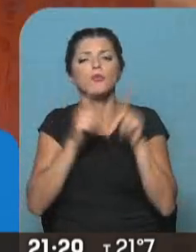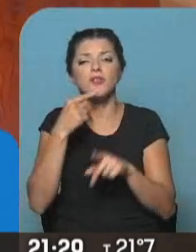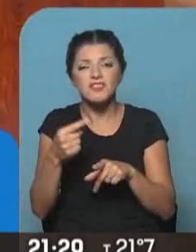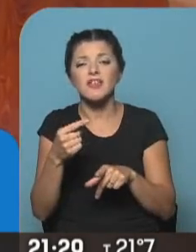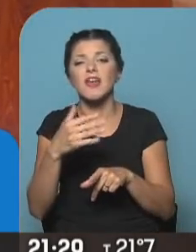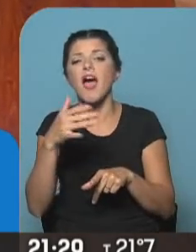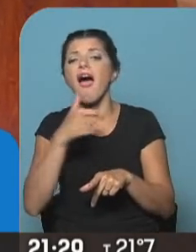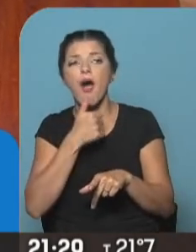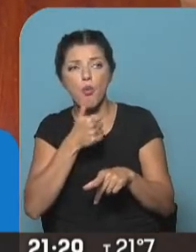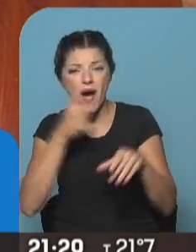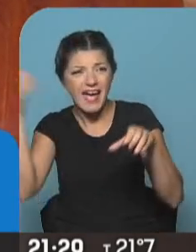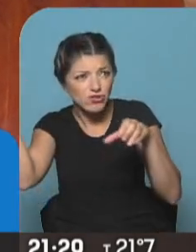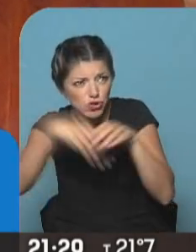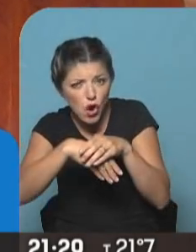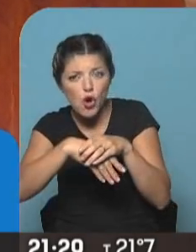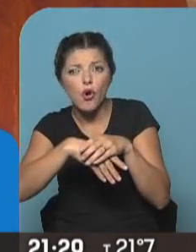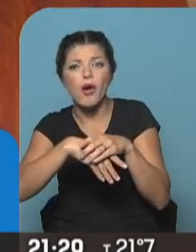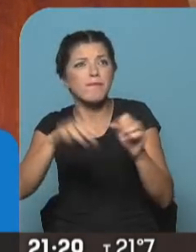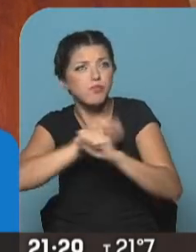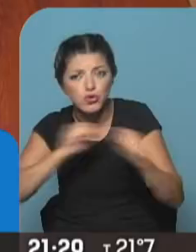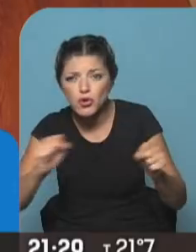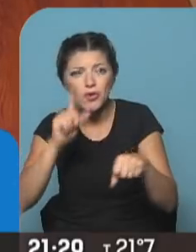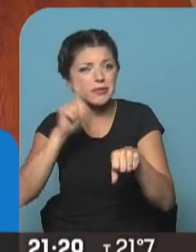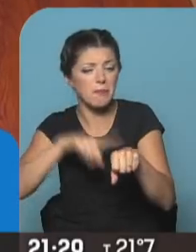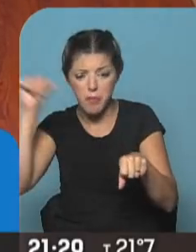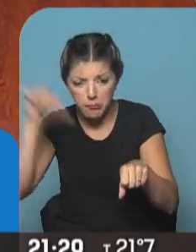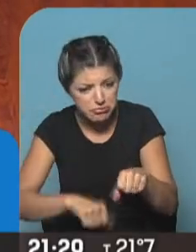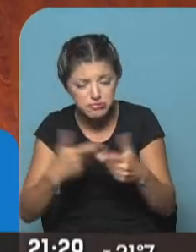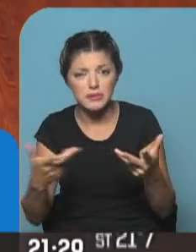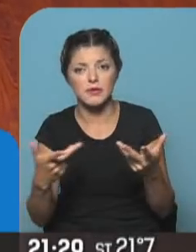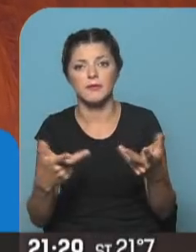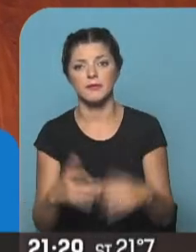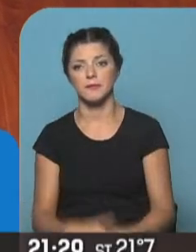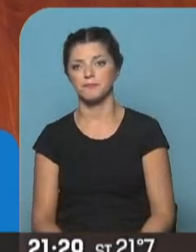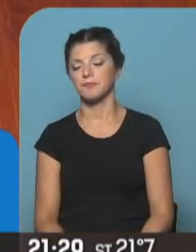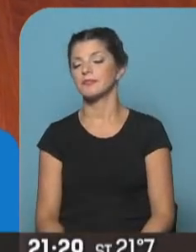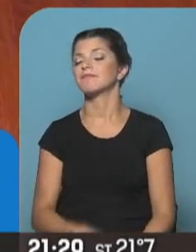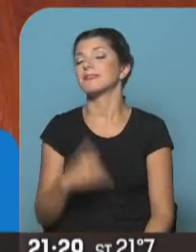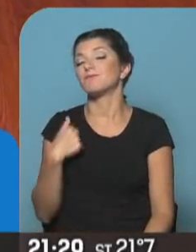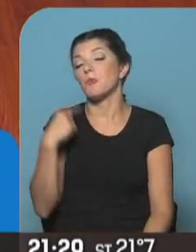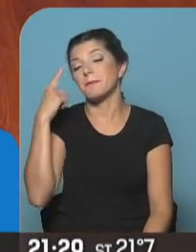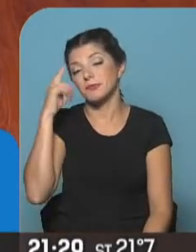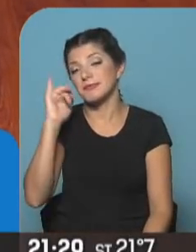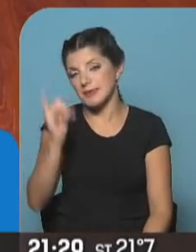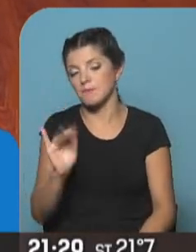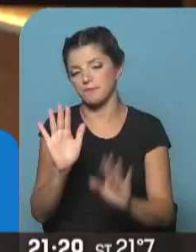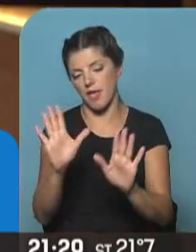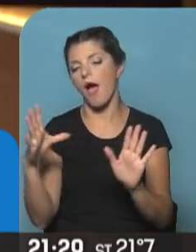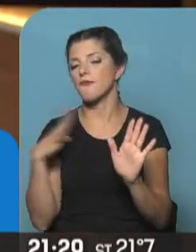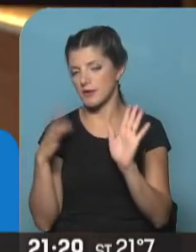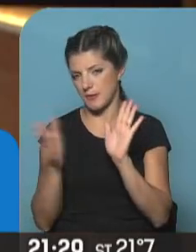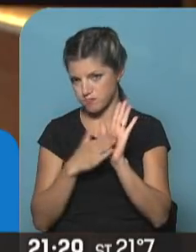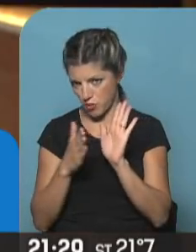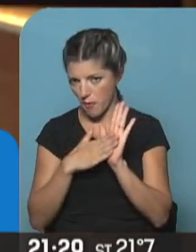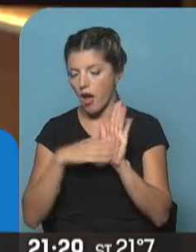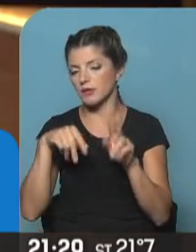agua, una explosión? ¿No dio tiempo a nada? Sí, yo creo que es probable, no tenemos todos los elementos a disposición, pero es